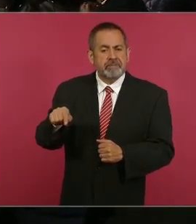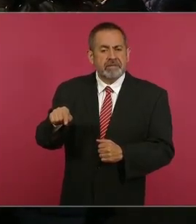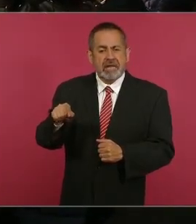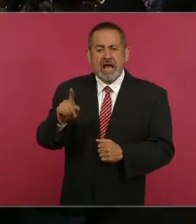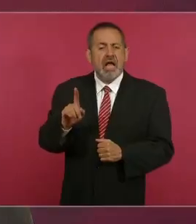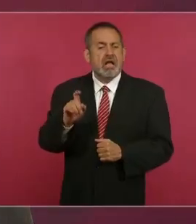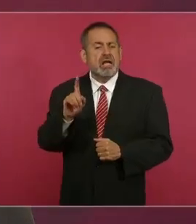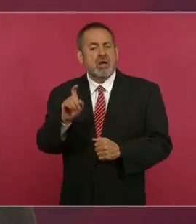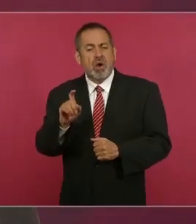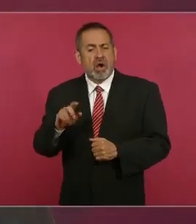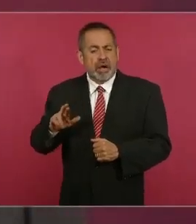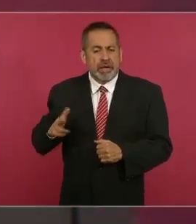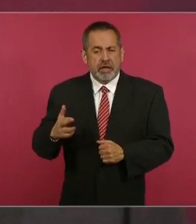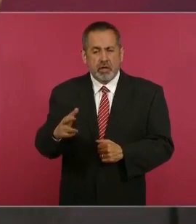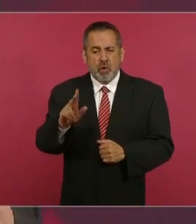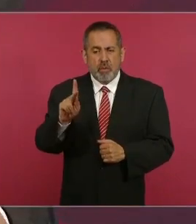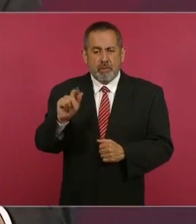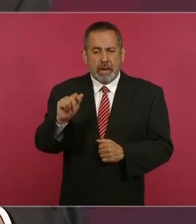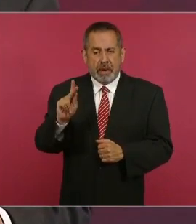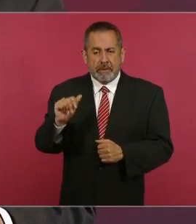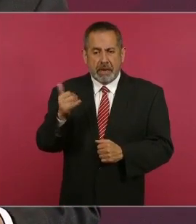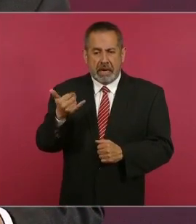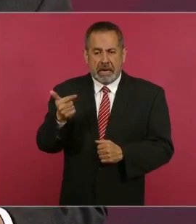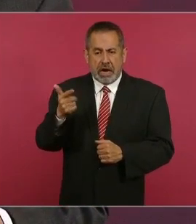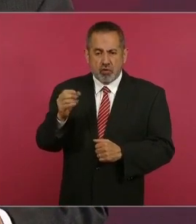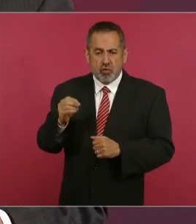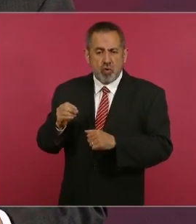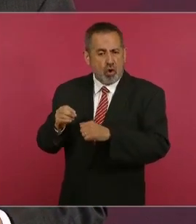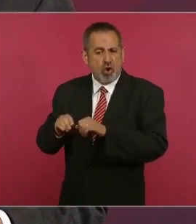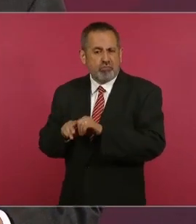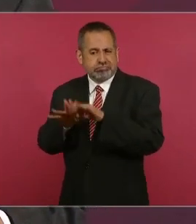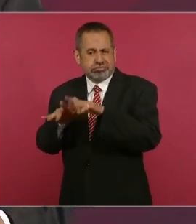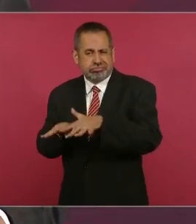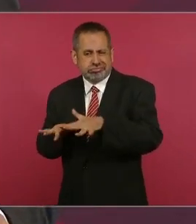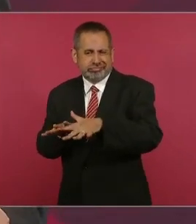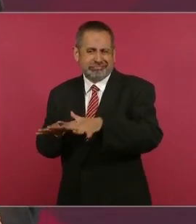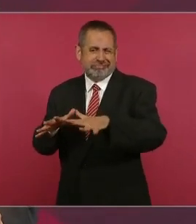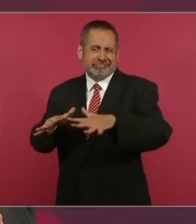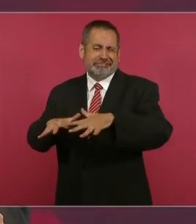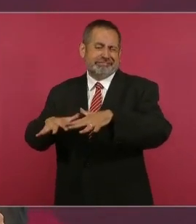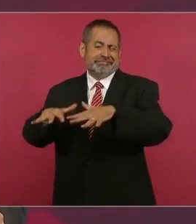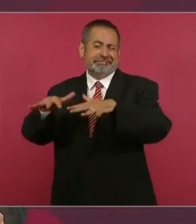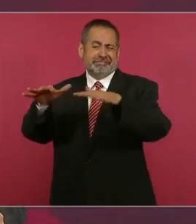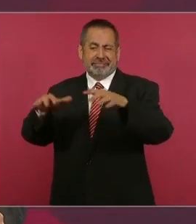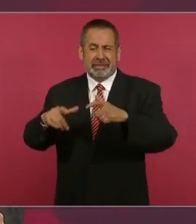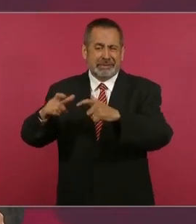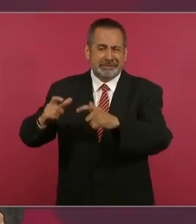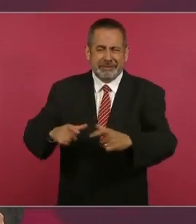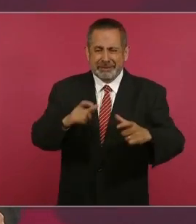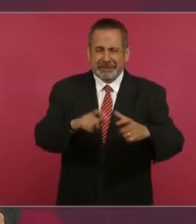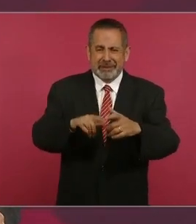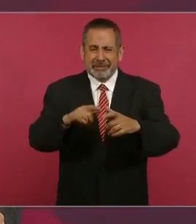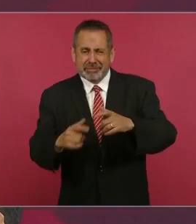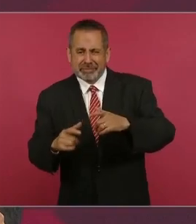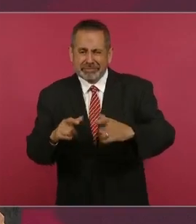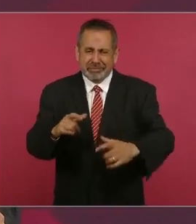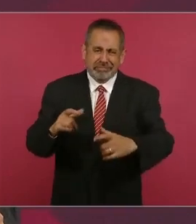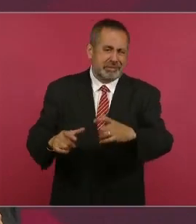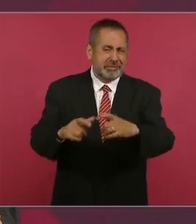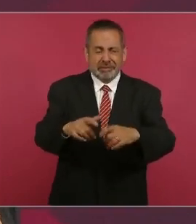salió de cauce el río Papagayo, y muchos socavones, se rompió